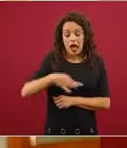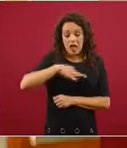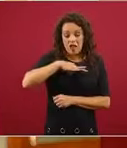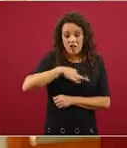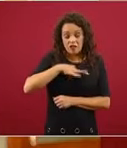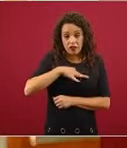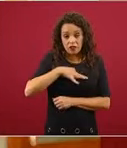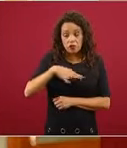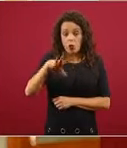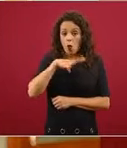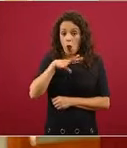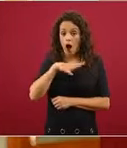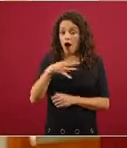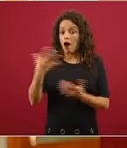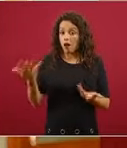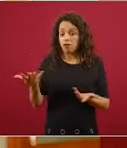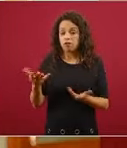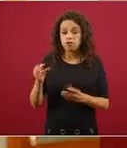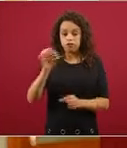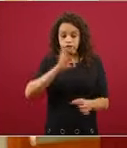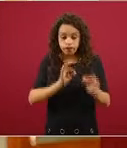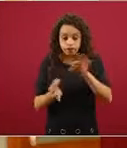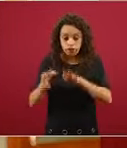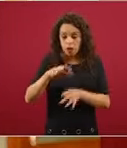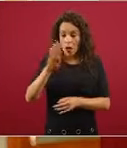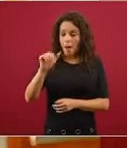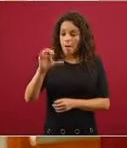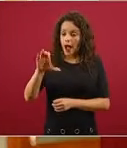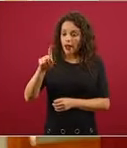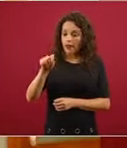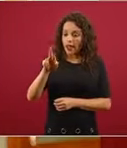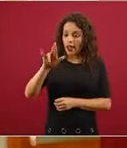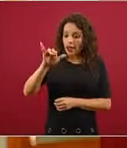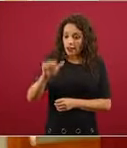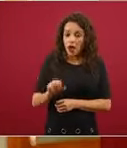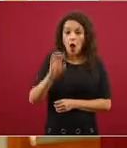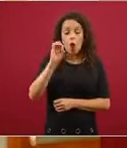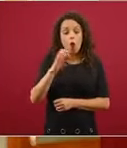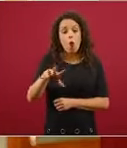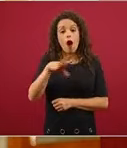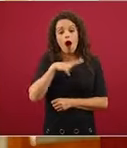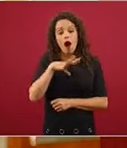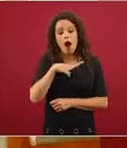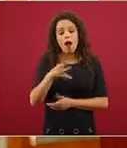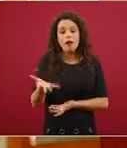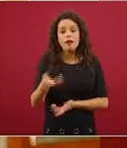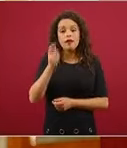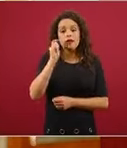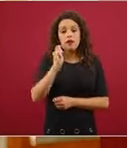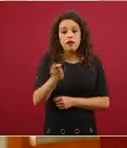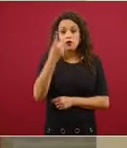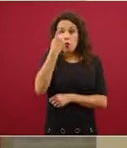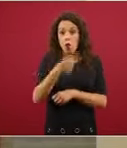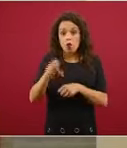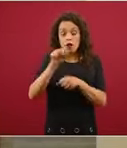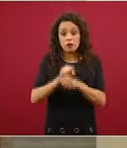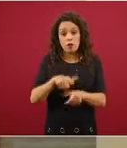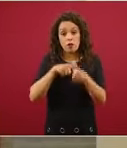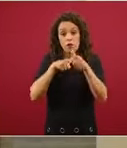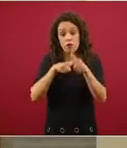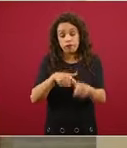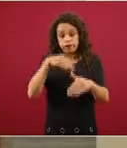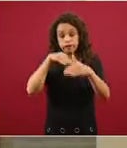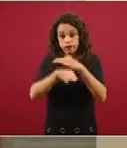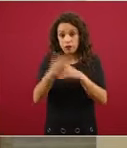algún cuadro bacteriano, o que ya tiene más de una semana hospitalizado